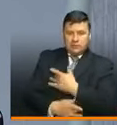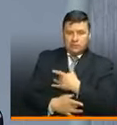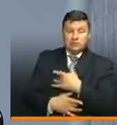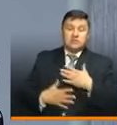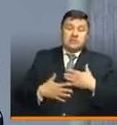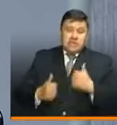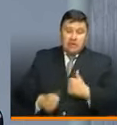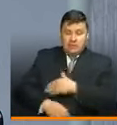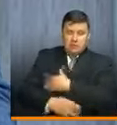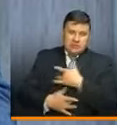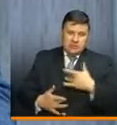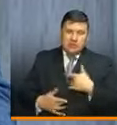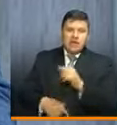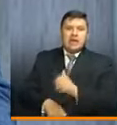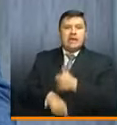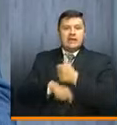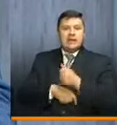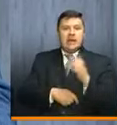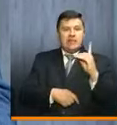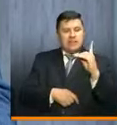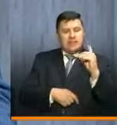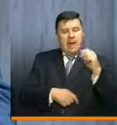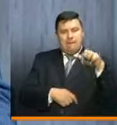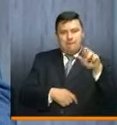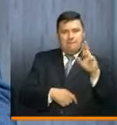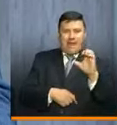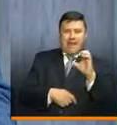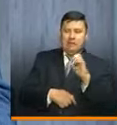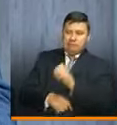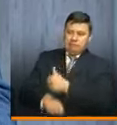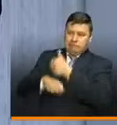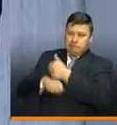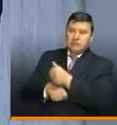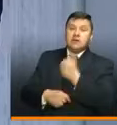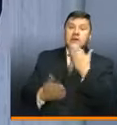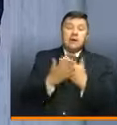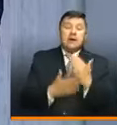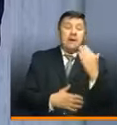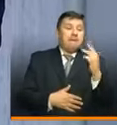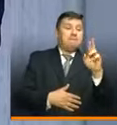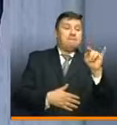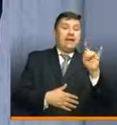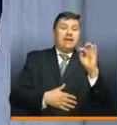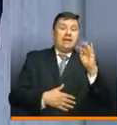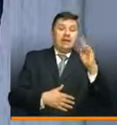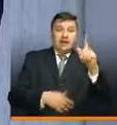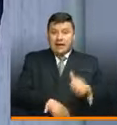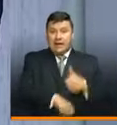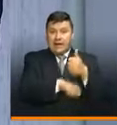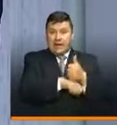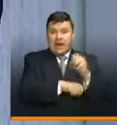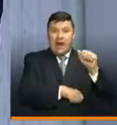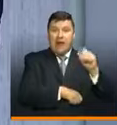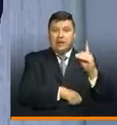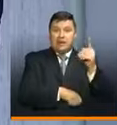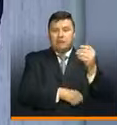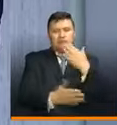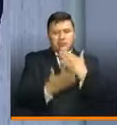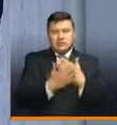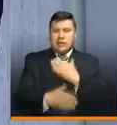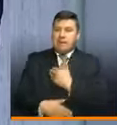Salud, al Director del DAPRE, muy especialmente a Brigitte, Rectora de la Universidad EAN,